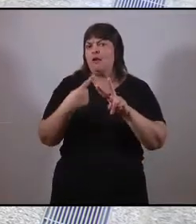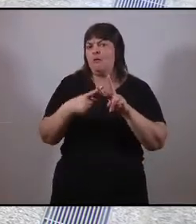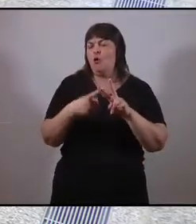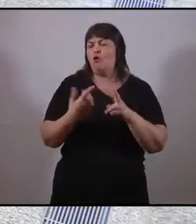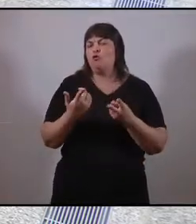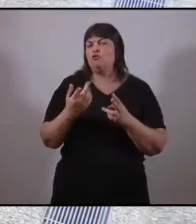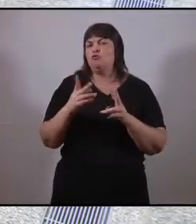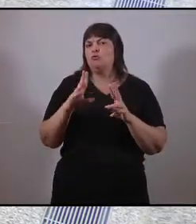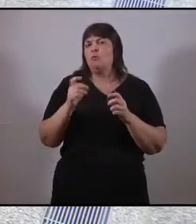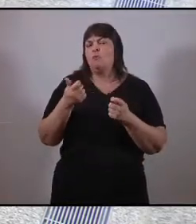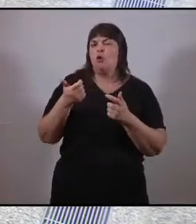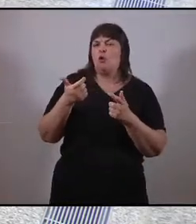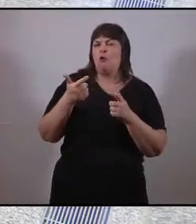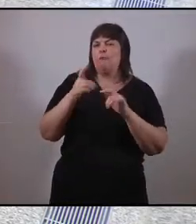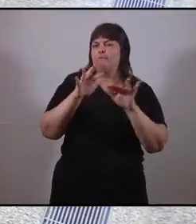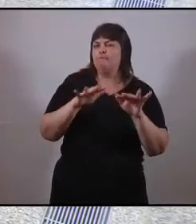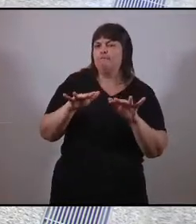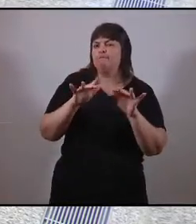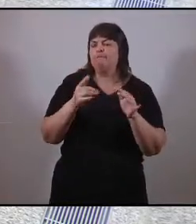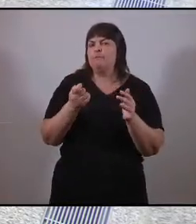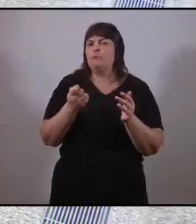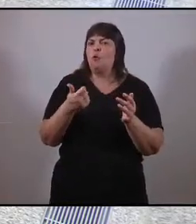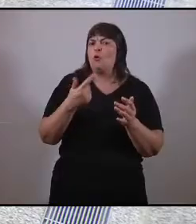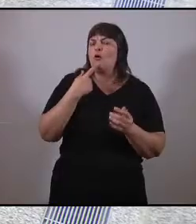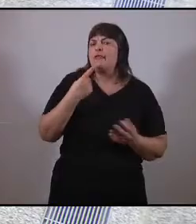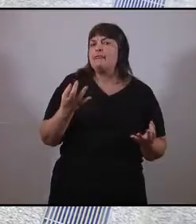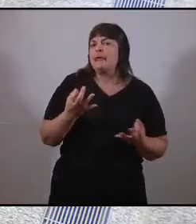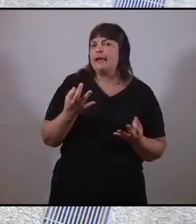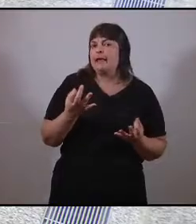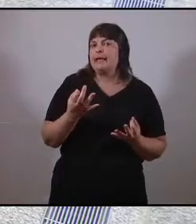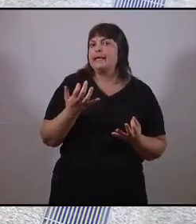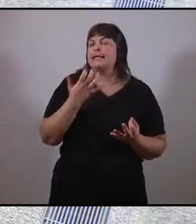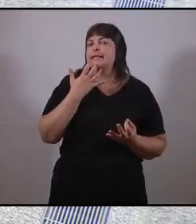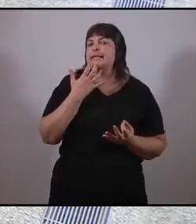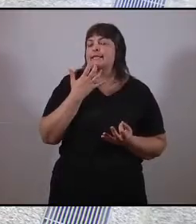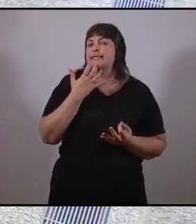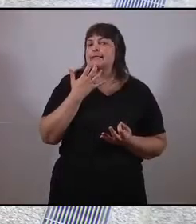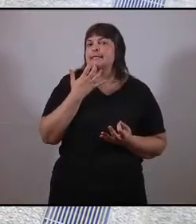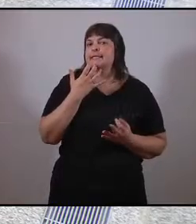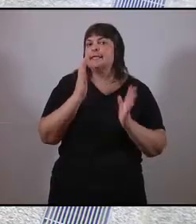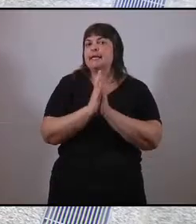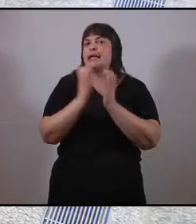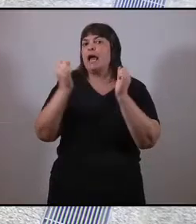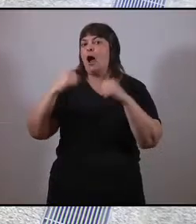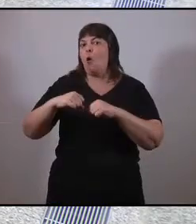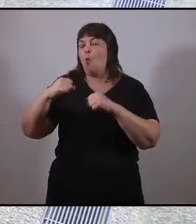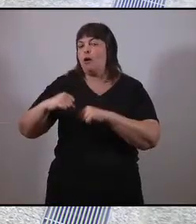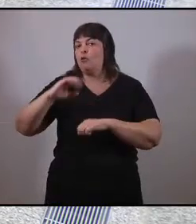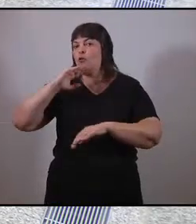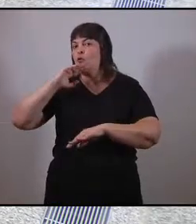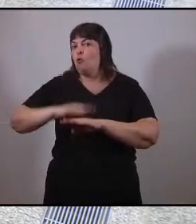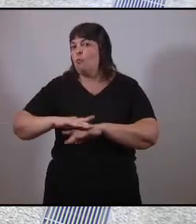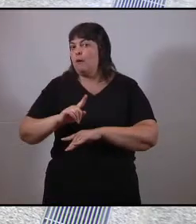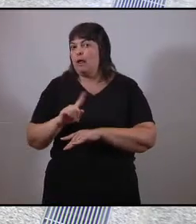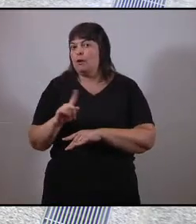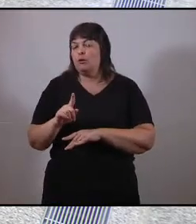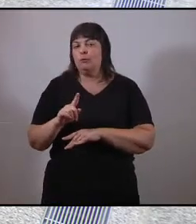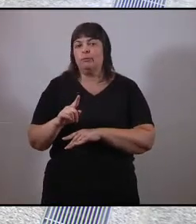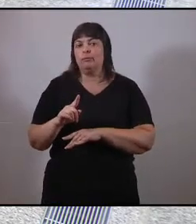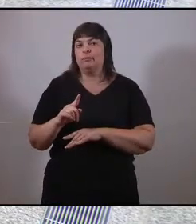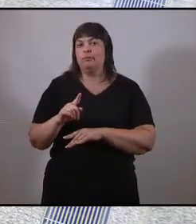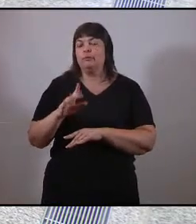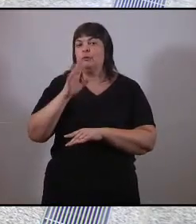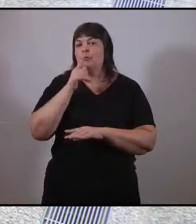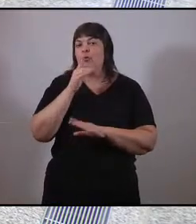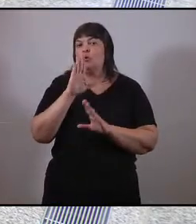poco insinuando o diciendo que si no se cumplen los acuerdos o las predisposiciones que tenía el